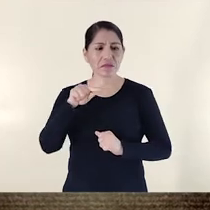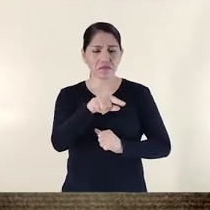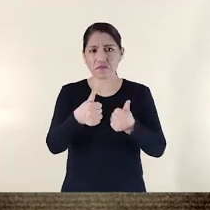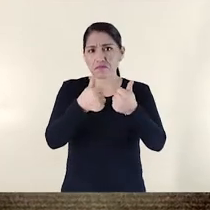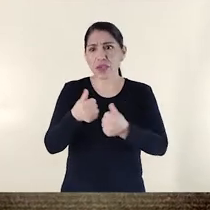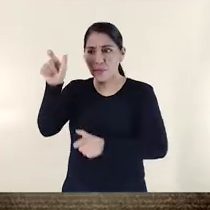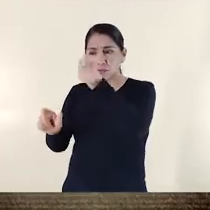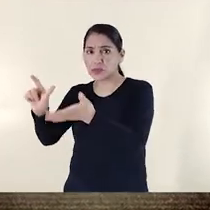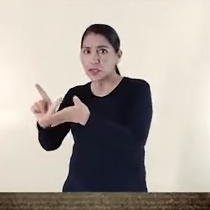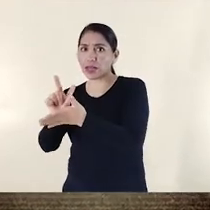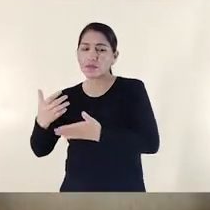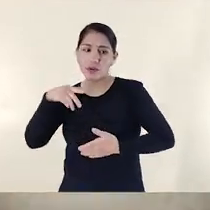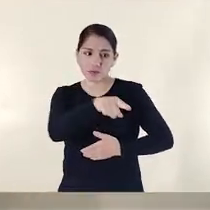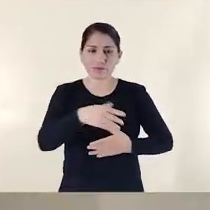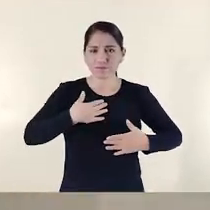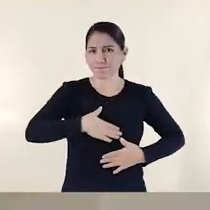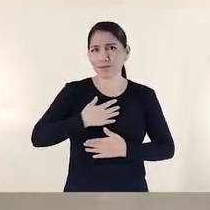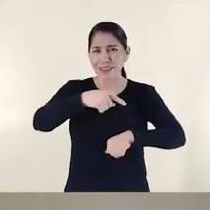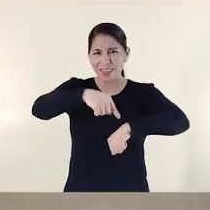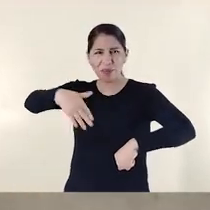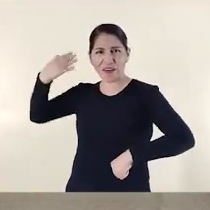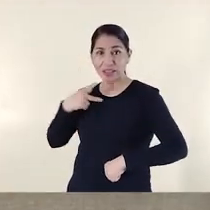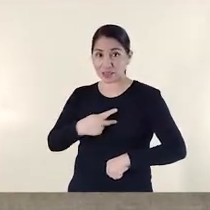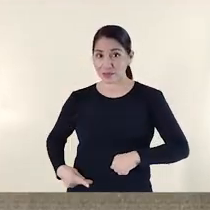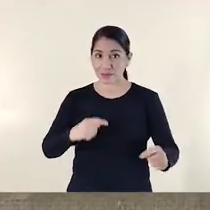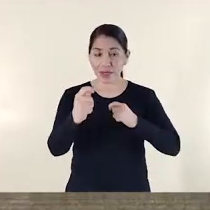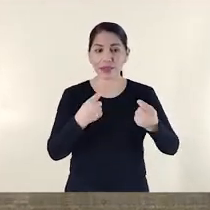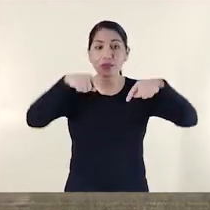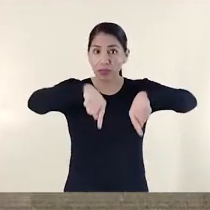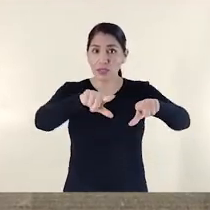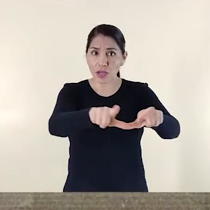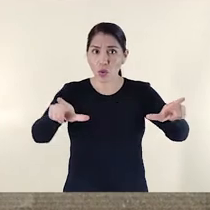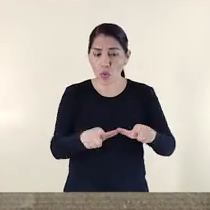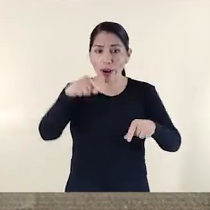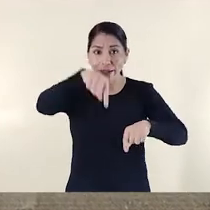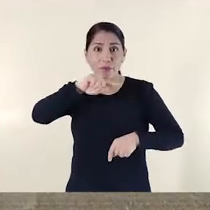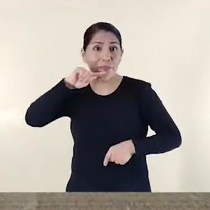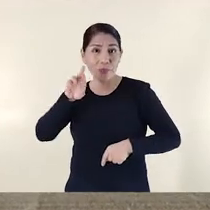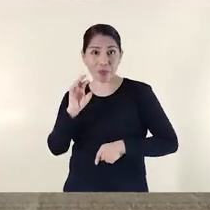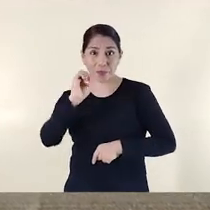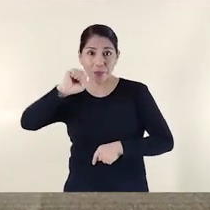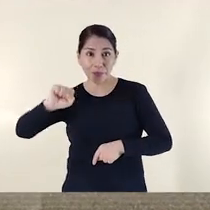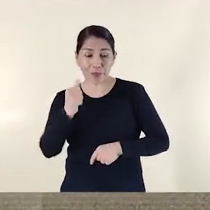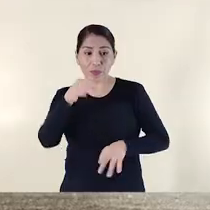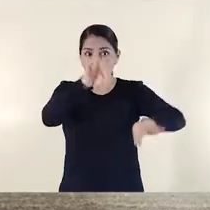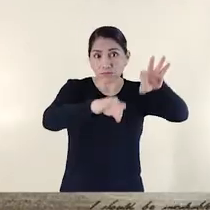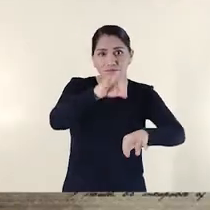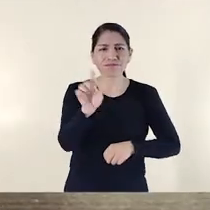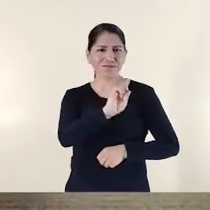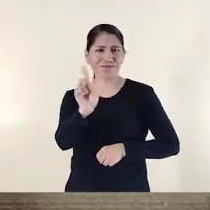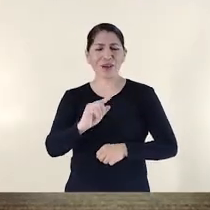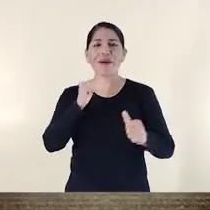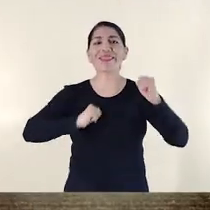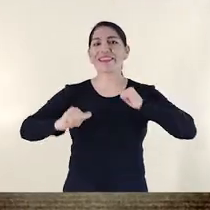un bien que el limeño gozó aquí desde los tiempos aurorales del virreinato. Pero no es este local propiamente dicho donde actuó